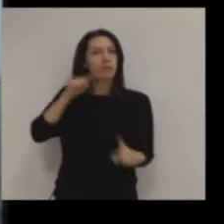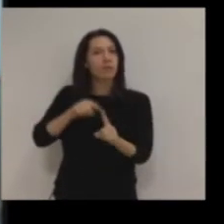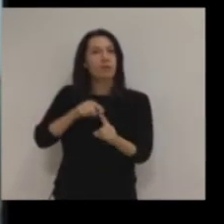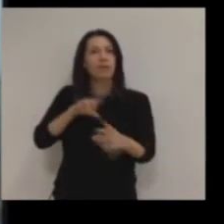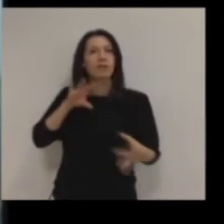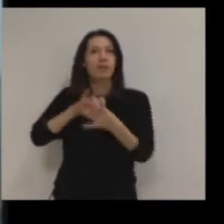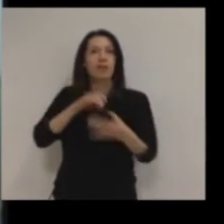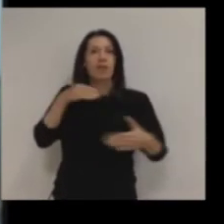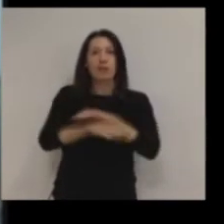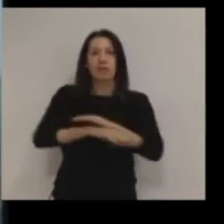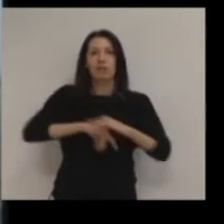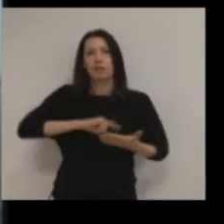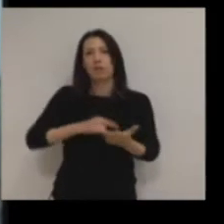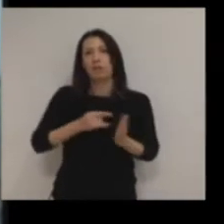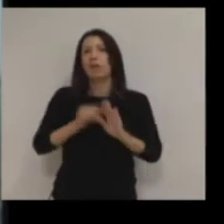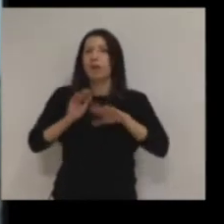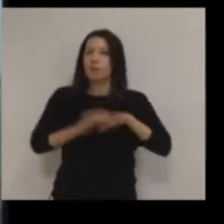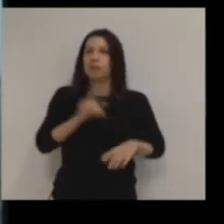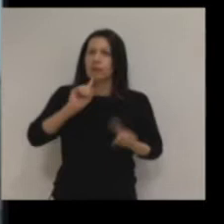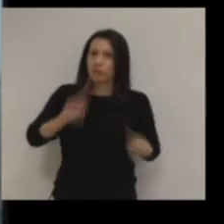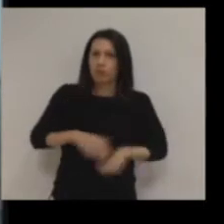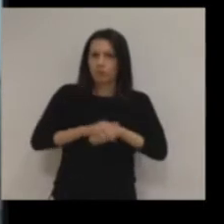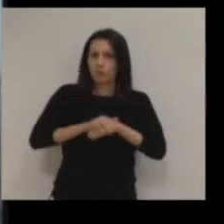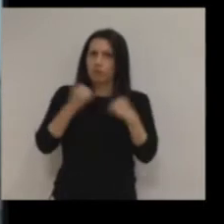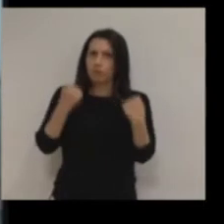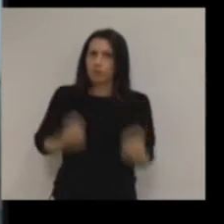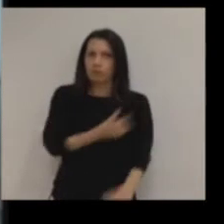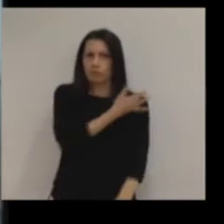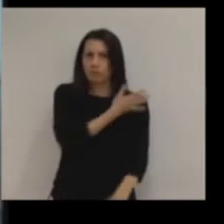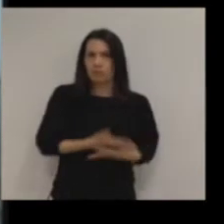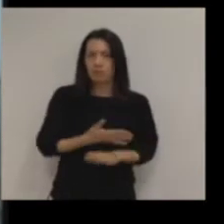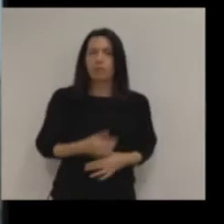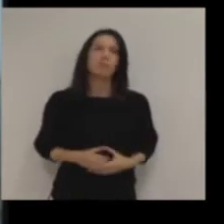tecnológica, ¿no? Aparte de gran amigo.